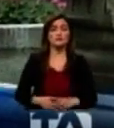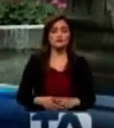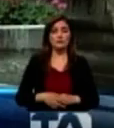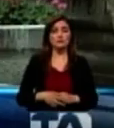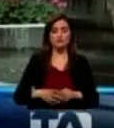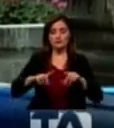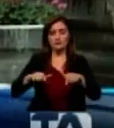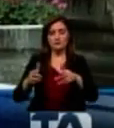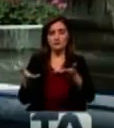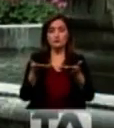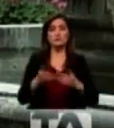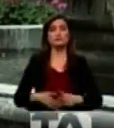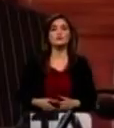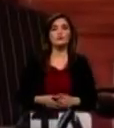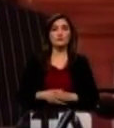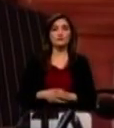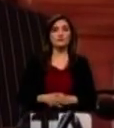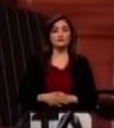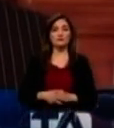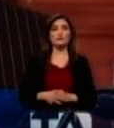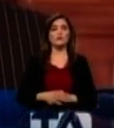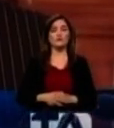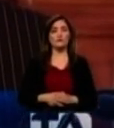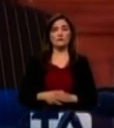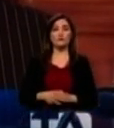las palabras del primer mandatario. Porque de un diálogo